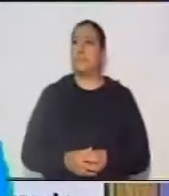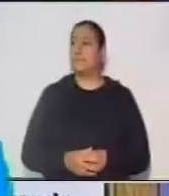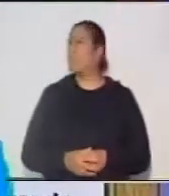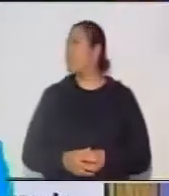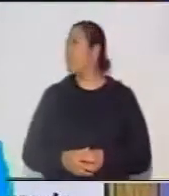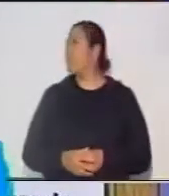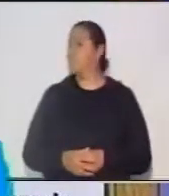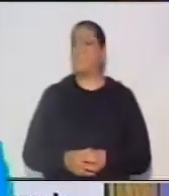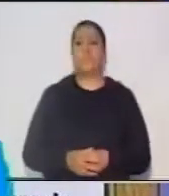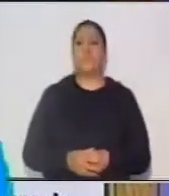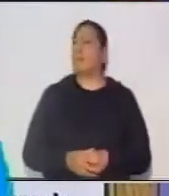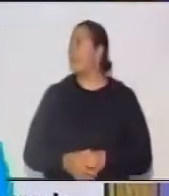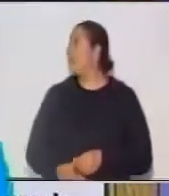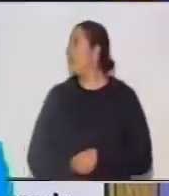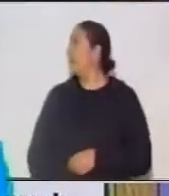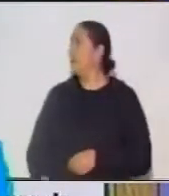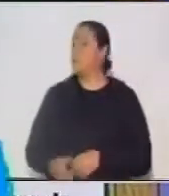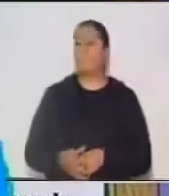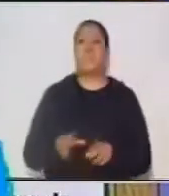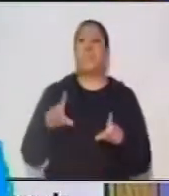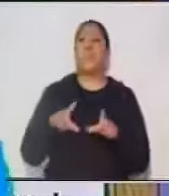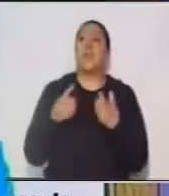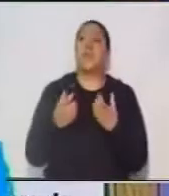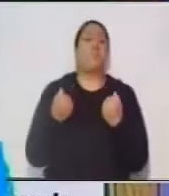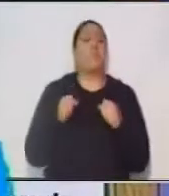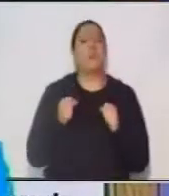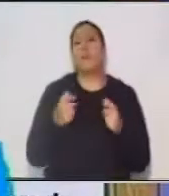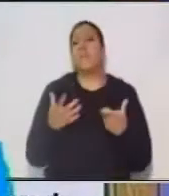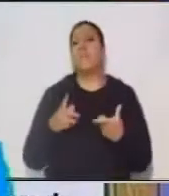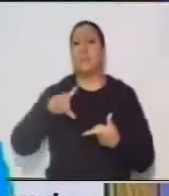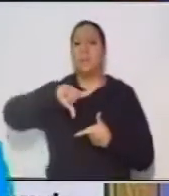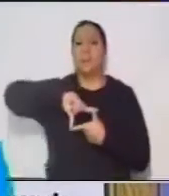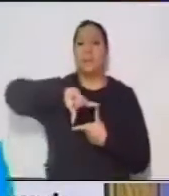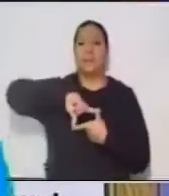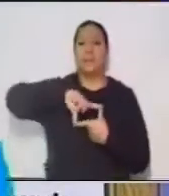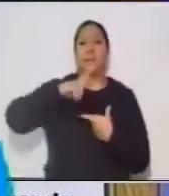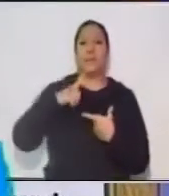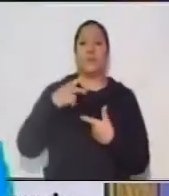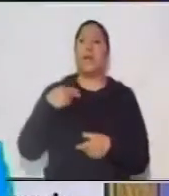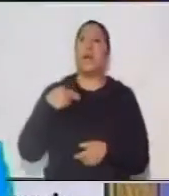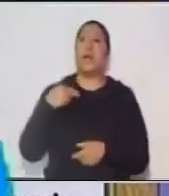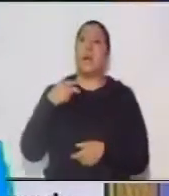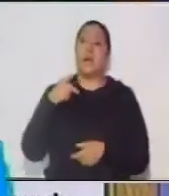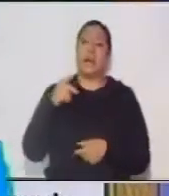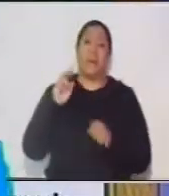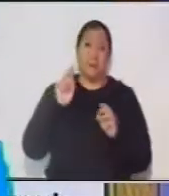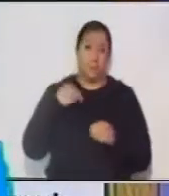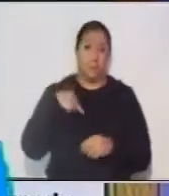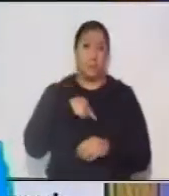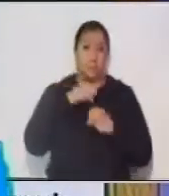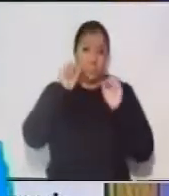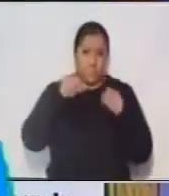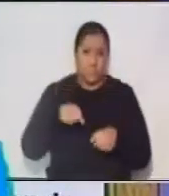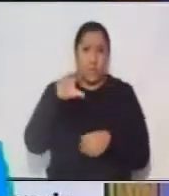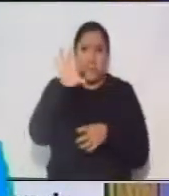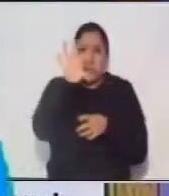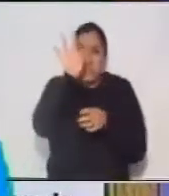¿Y cómo nos va a quedar como un rectángulo? Bueno, si tú quitas esta esquinita que está acá, este